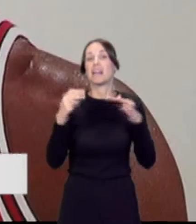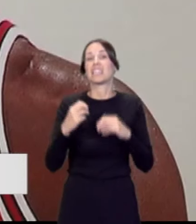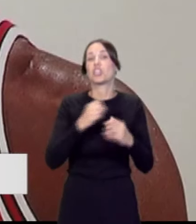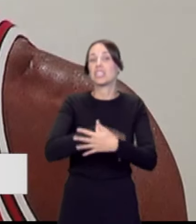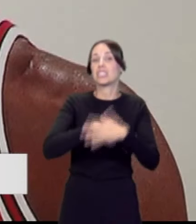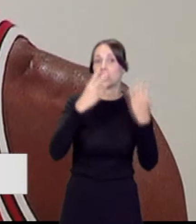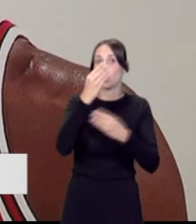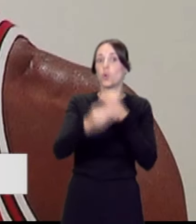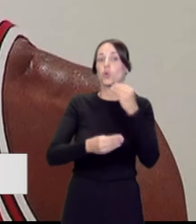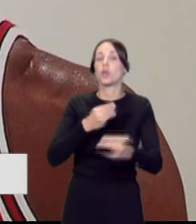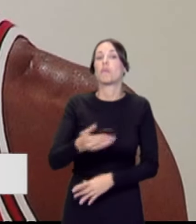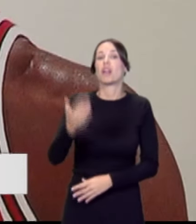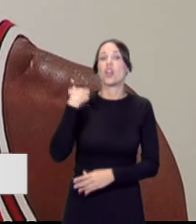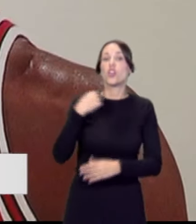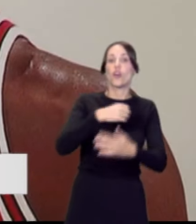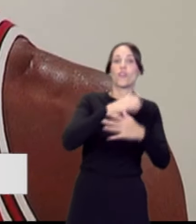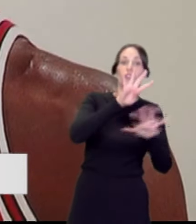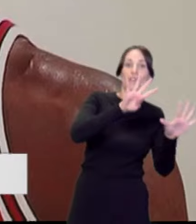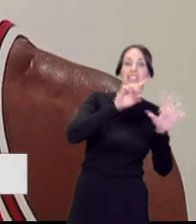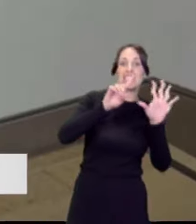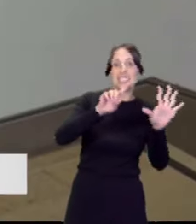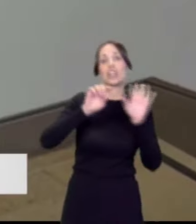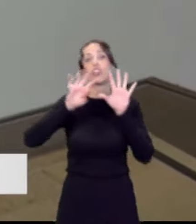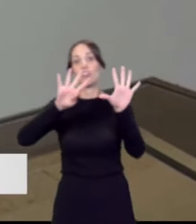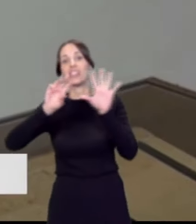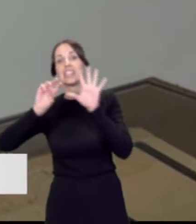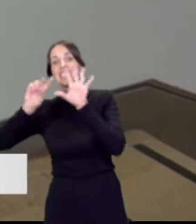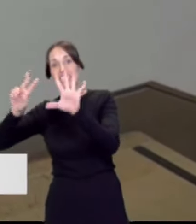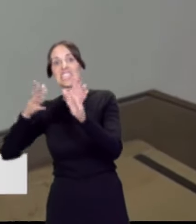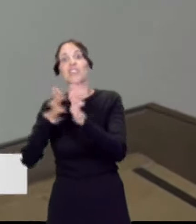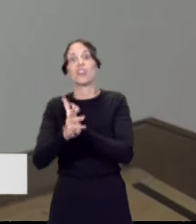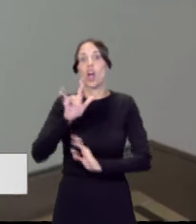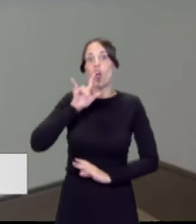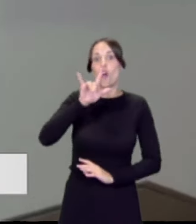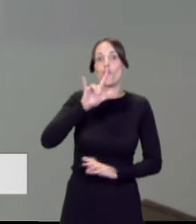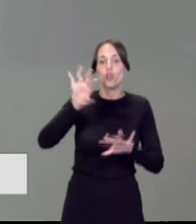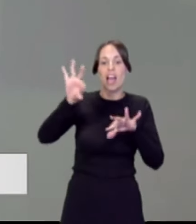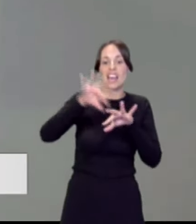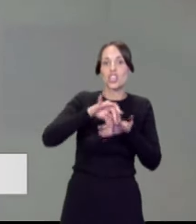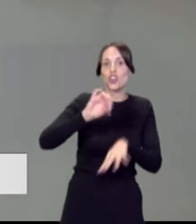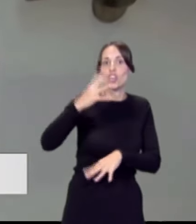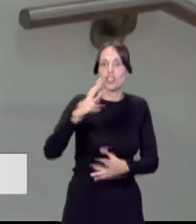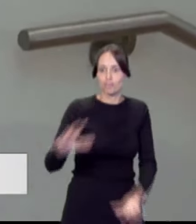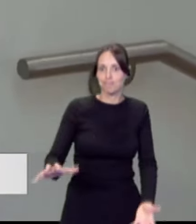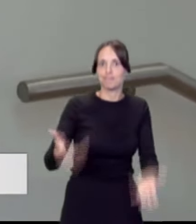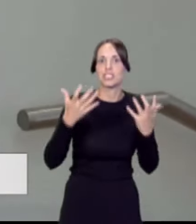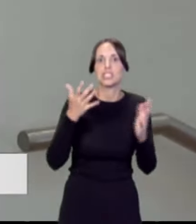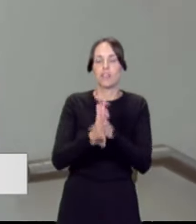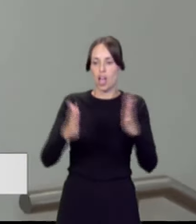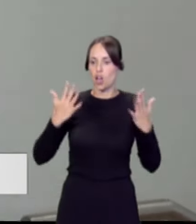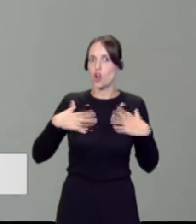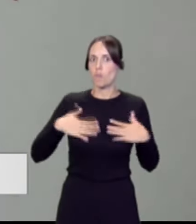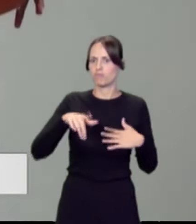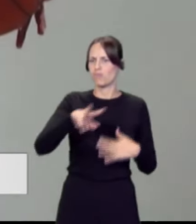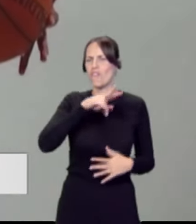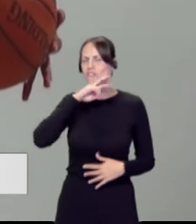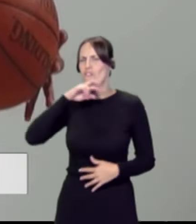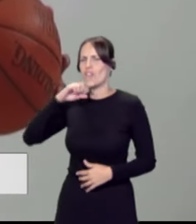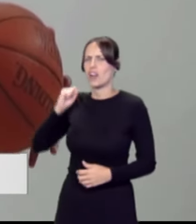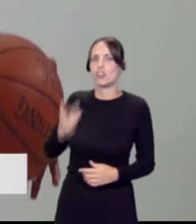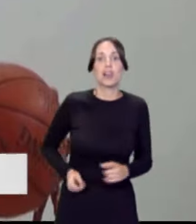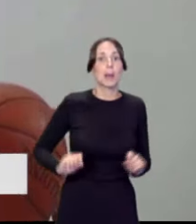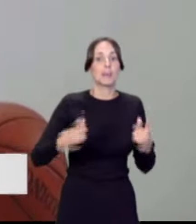que esos legendarios Chicago Bulls ganaron su 5º anillo. La camiseta es el objeto considerado de más valor por la casa de subastas de una colección